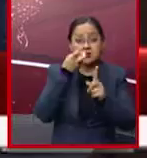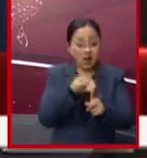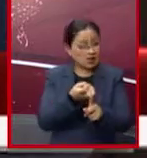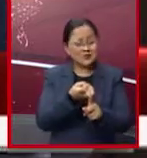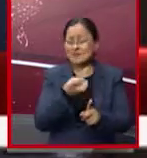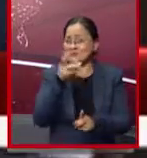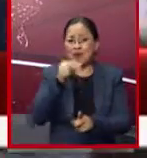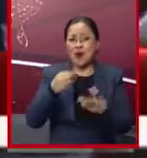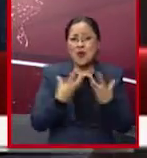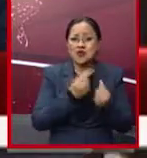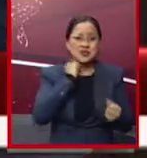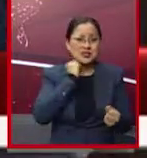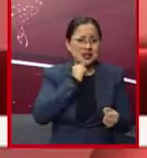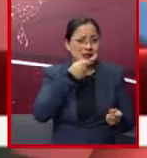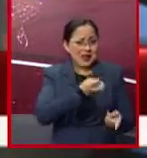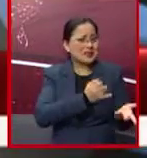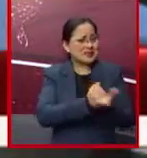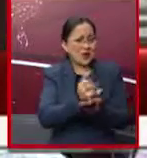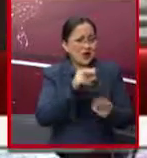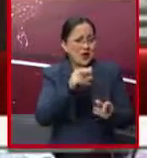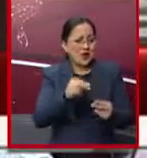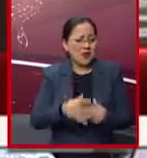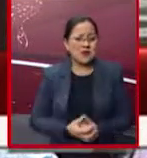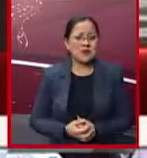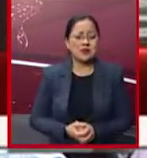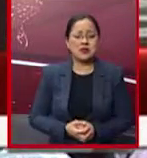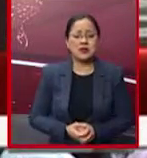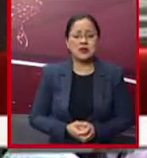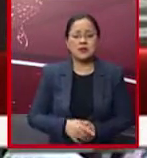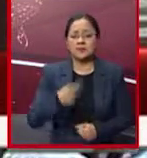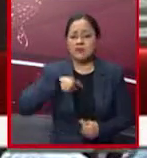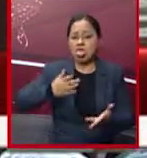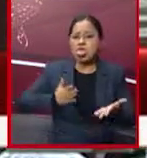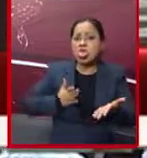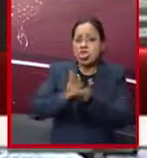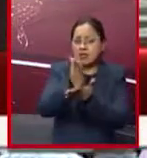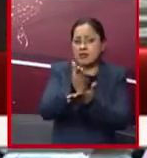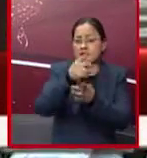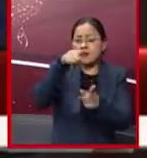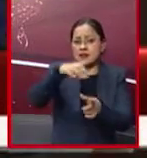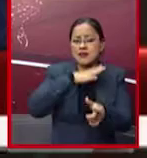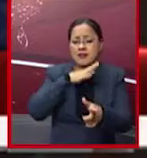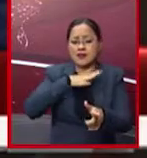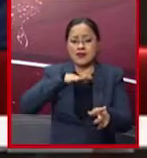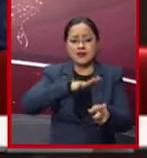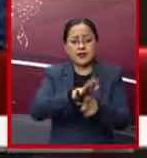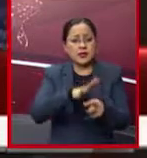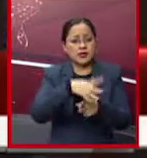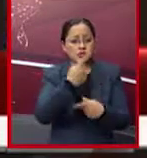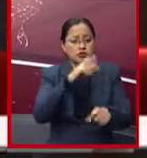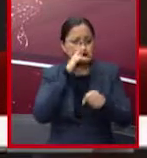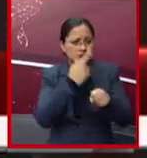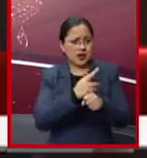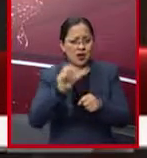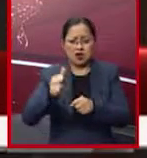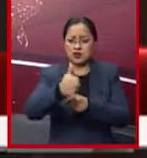los senadores que hicieron esta barbaridad. No estamos invadiendo la competencia de otro